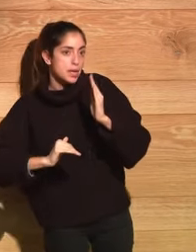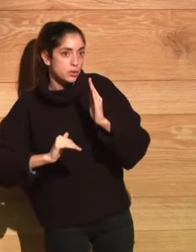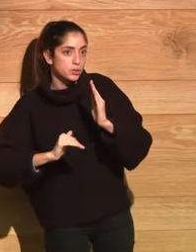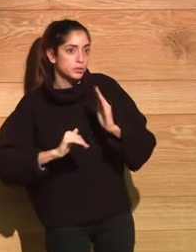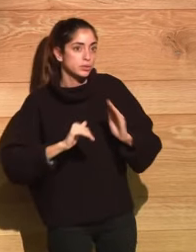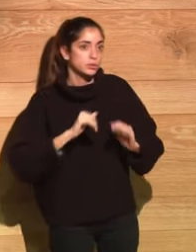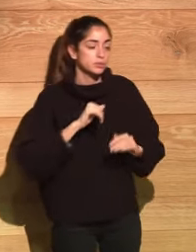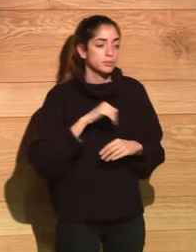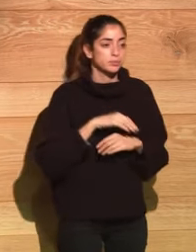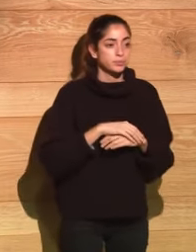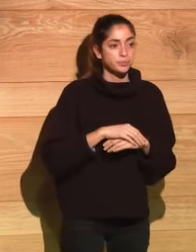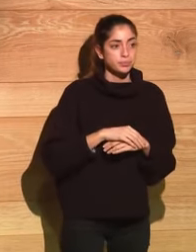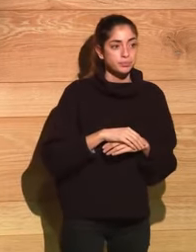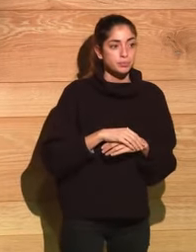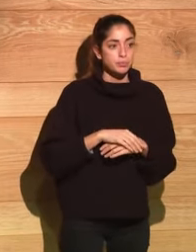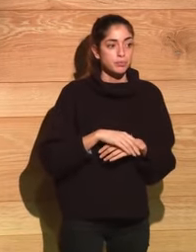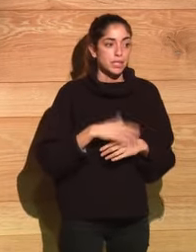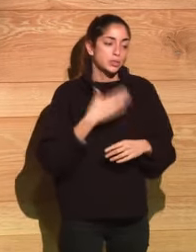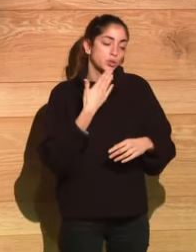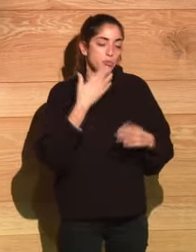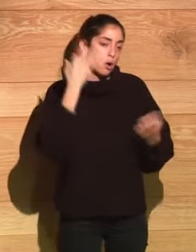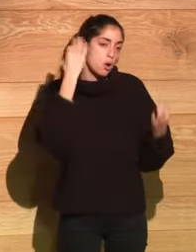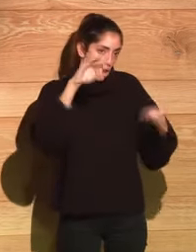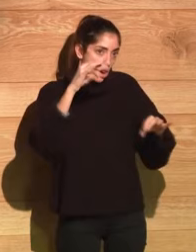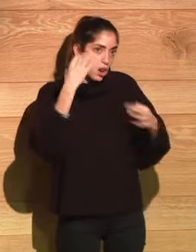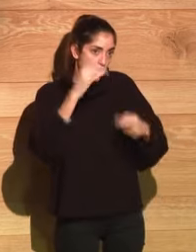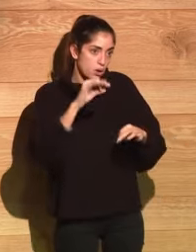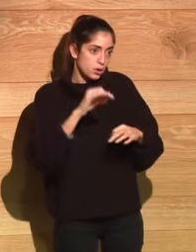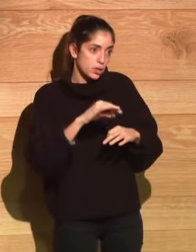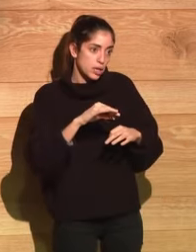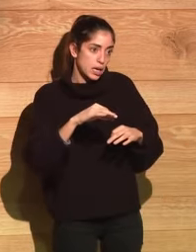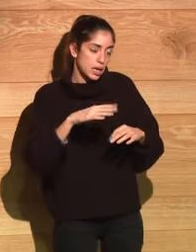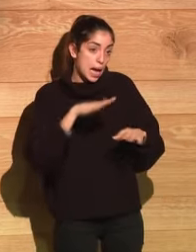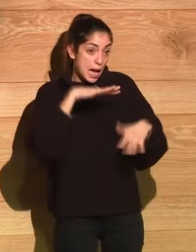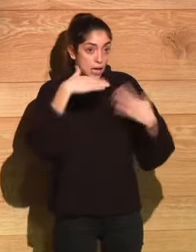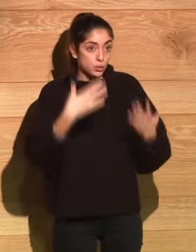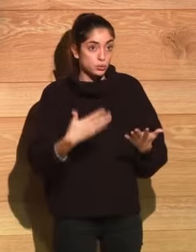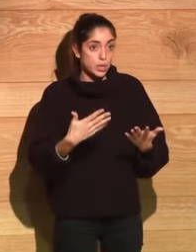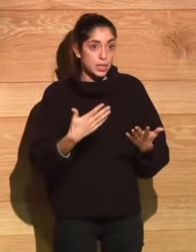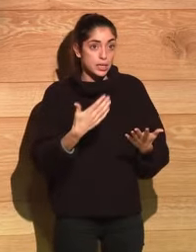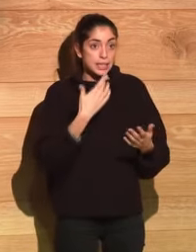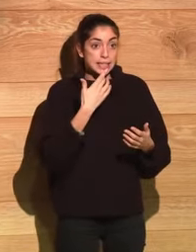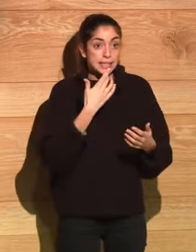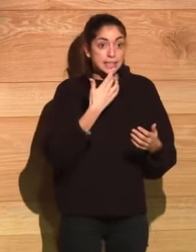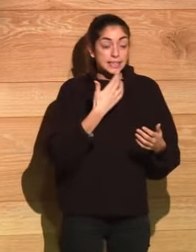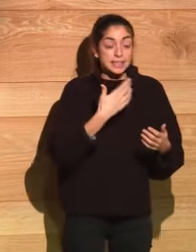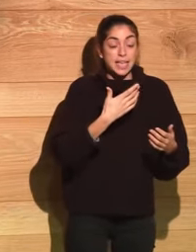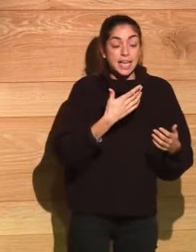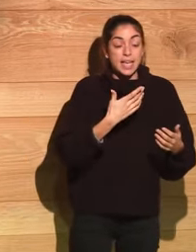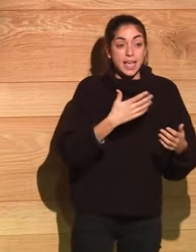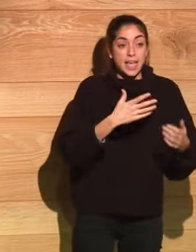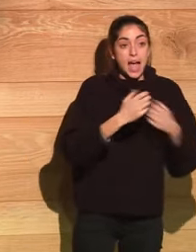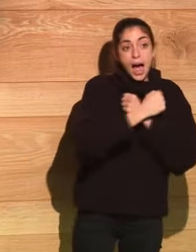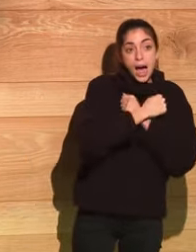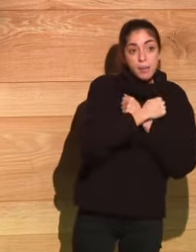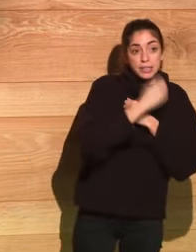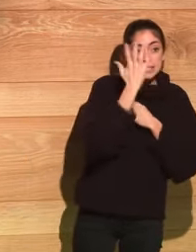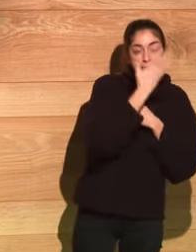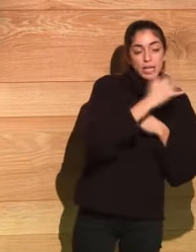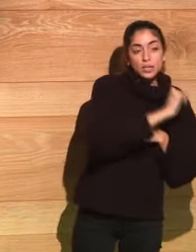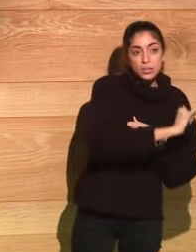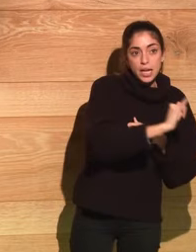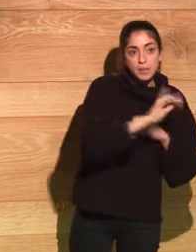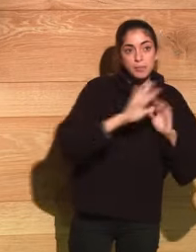nos parecería, desde la lógica, ¿no? Convencional, que el que ama siente celos, ¿no? El que siente celos es el que deja de ser